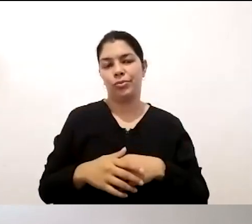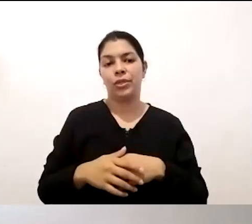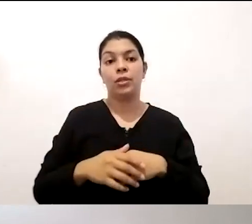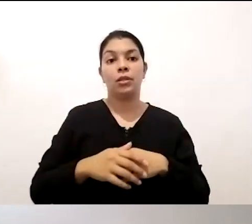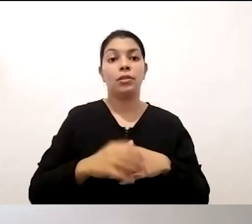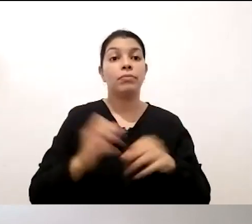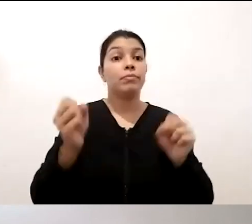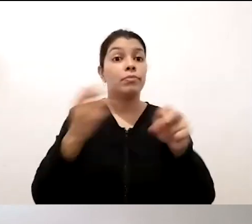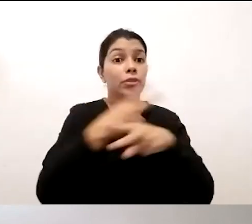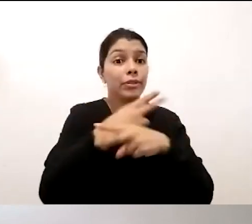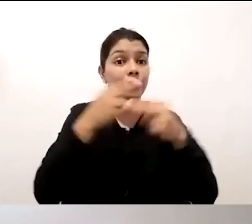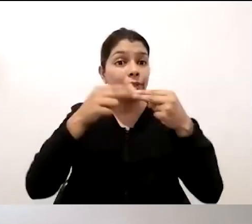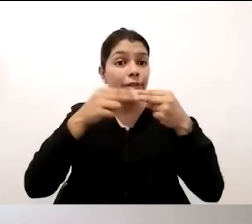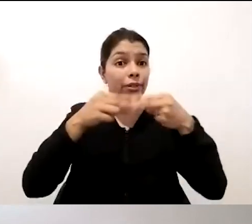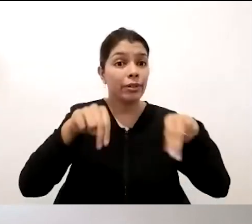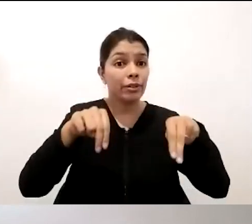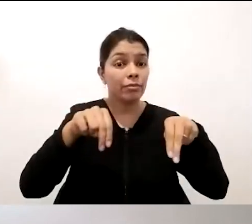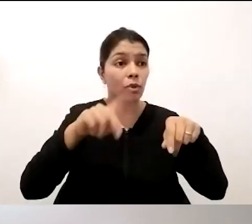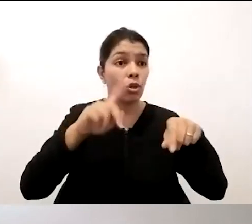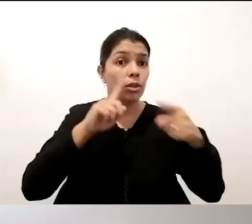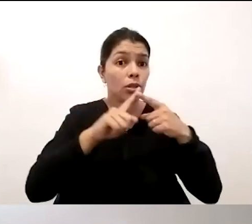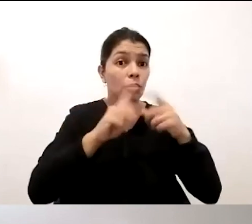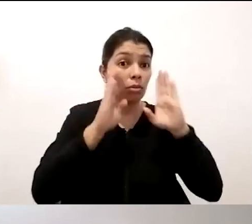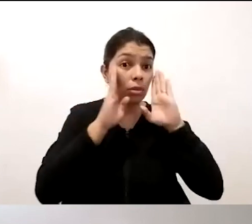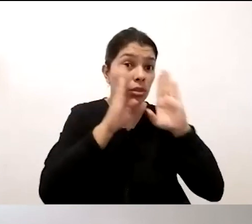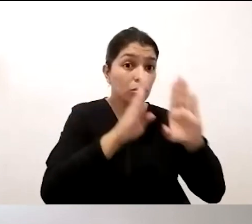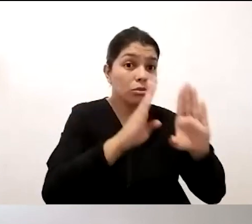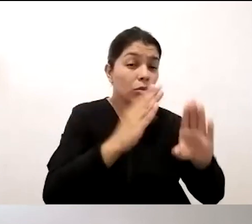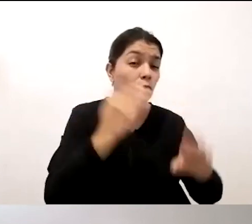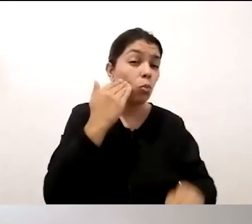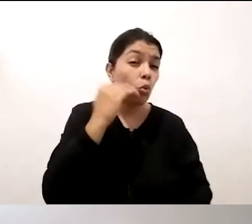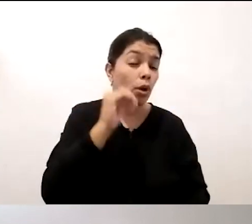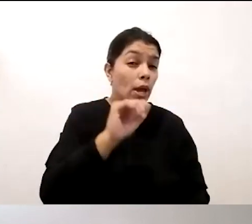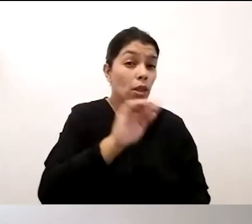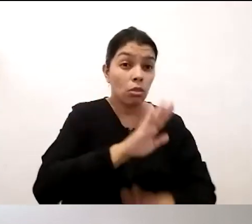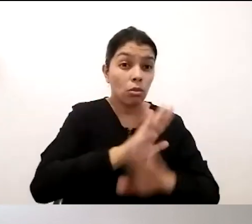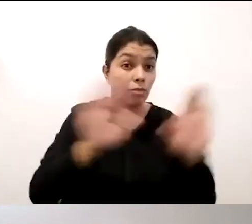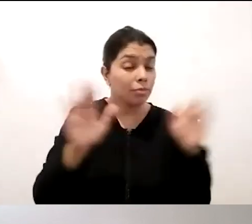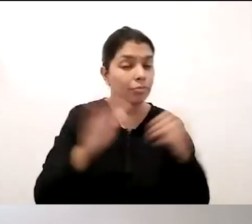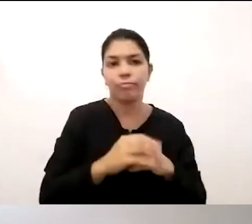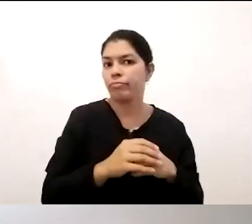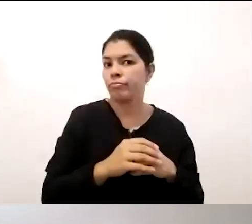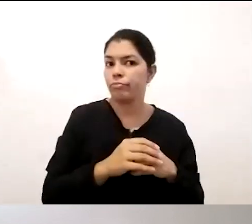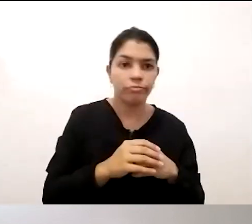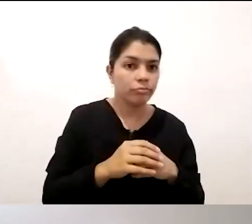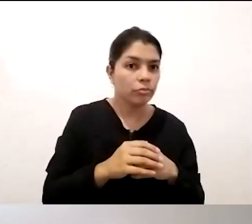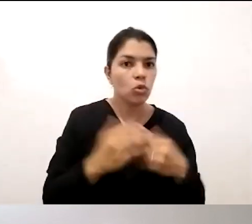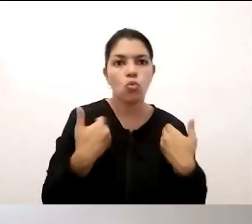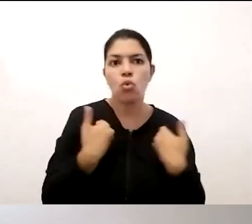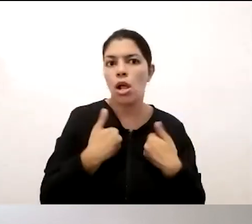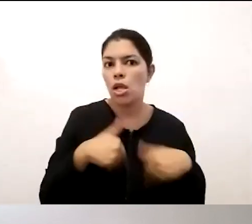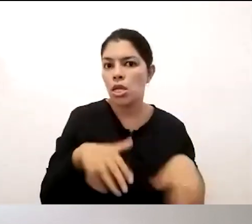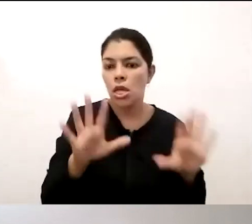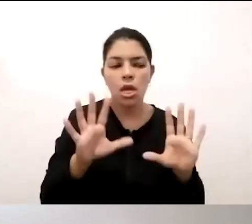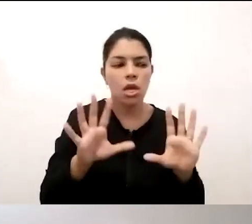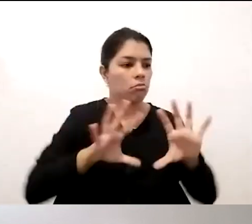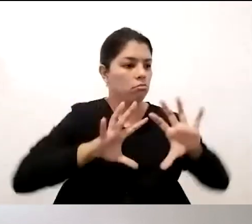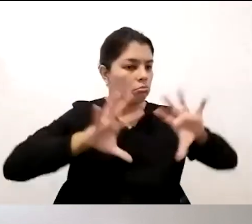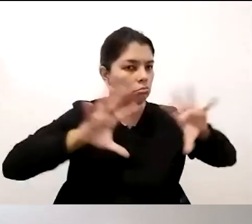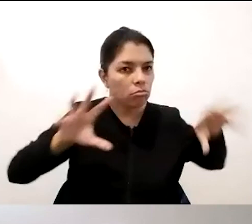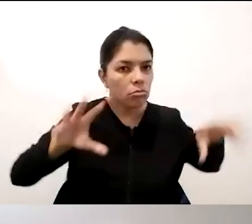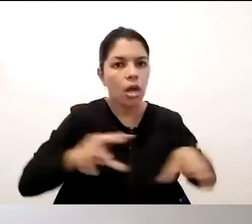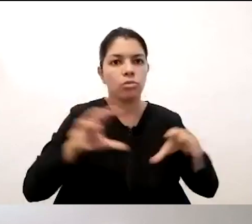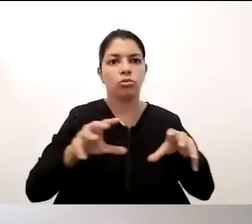no solo se centra en mujeres, como ya lo hemos venido hablando, es cualquier acto de acción, omisión,